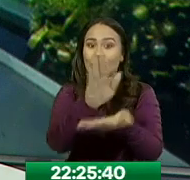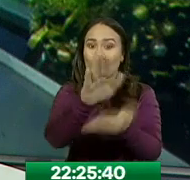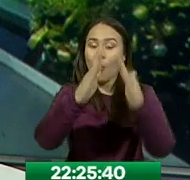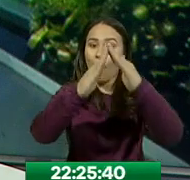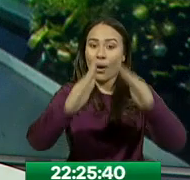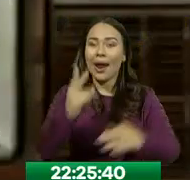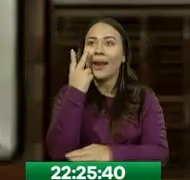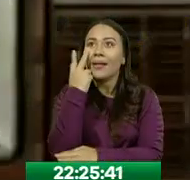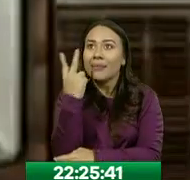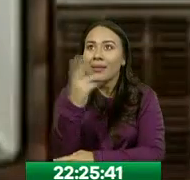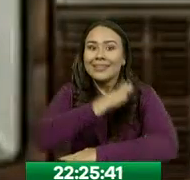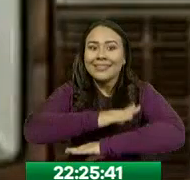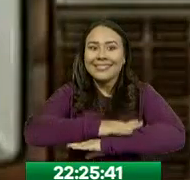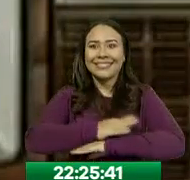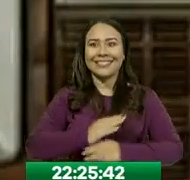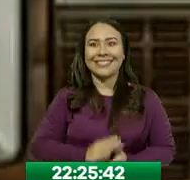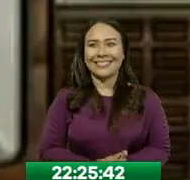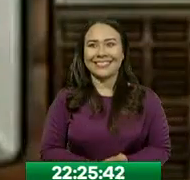país.